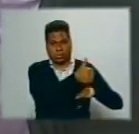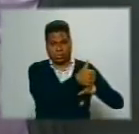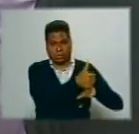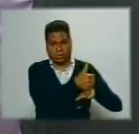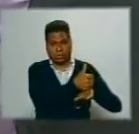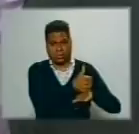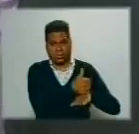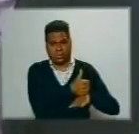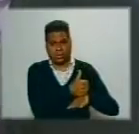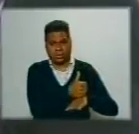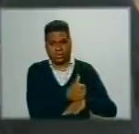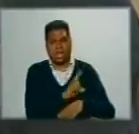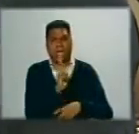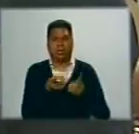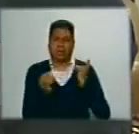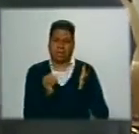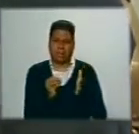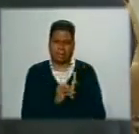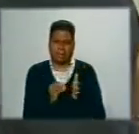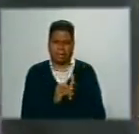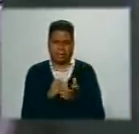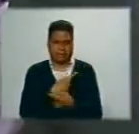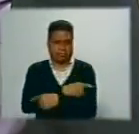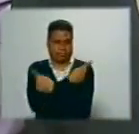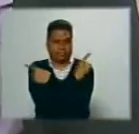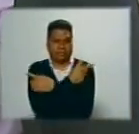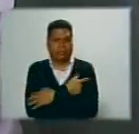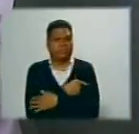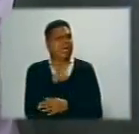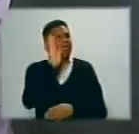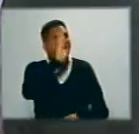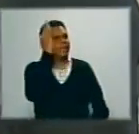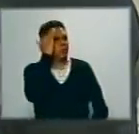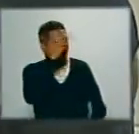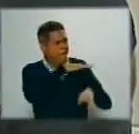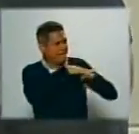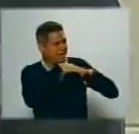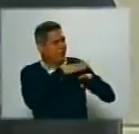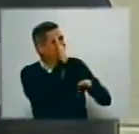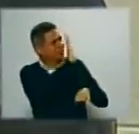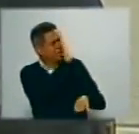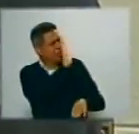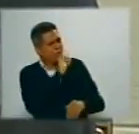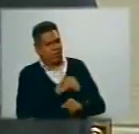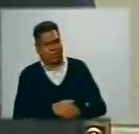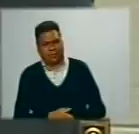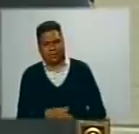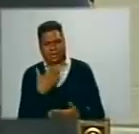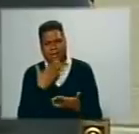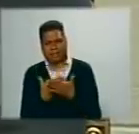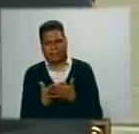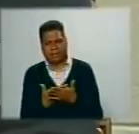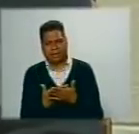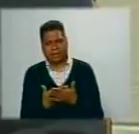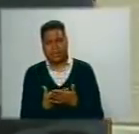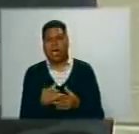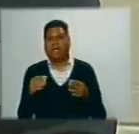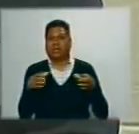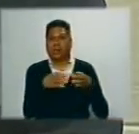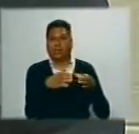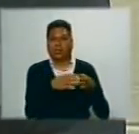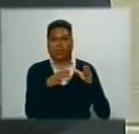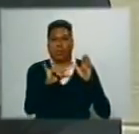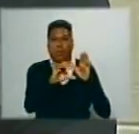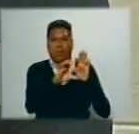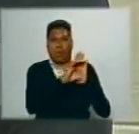los nervios y se me olvida saludar, le solicito a la directiva de la Asamblea Nacional